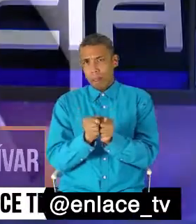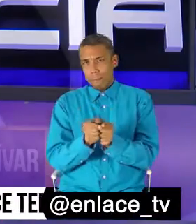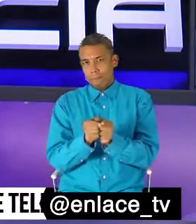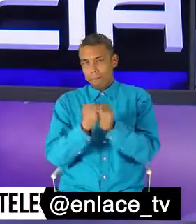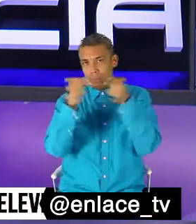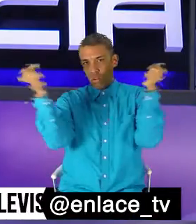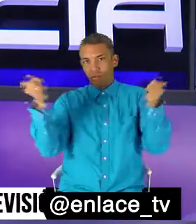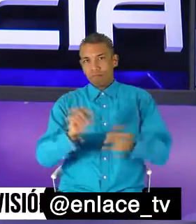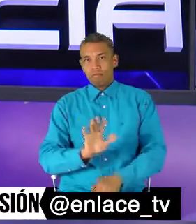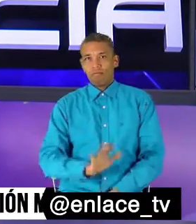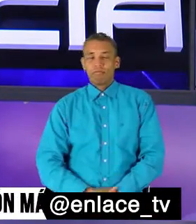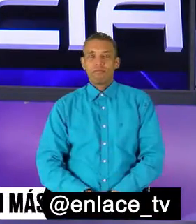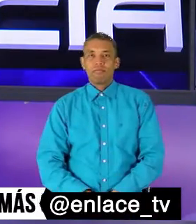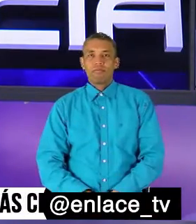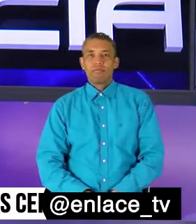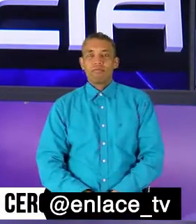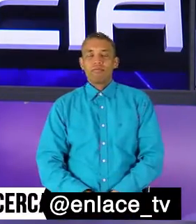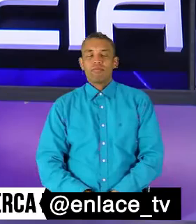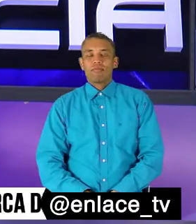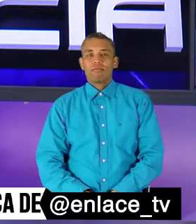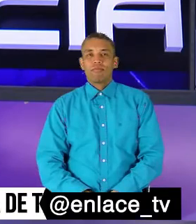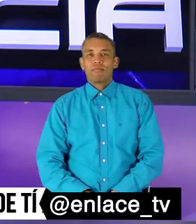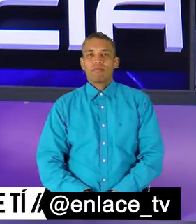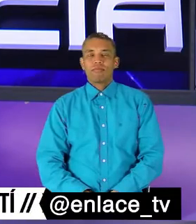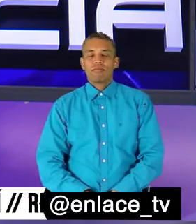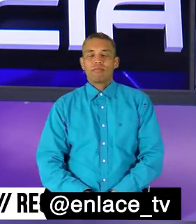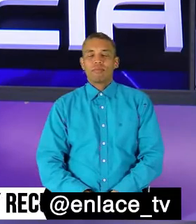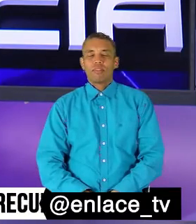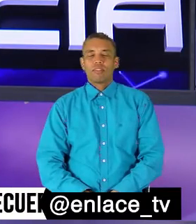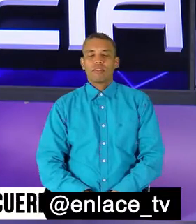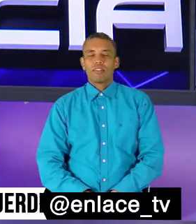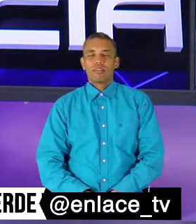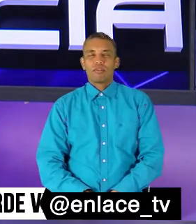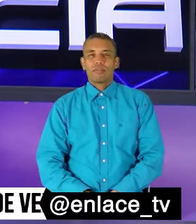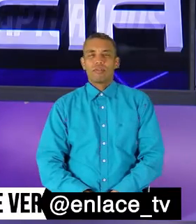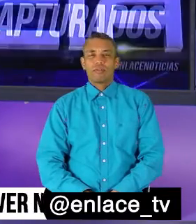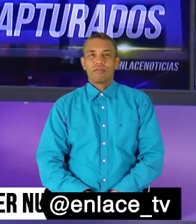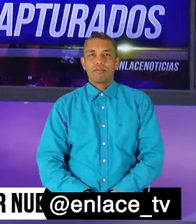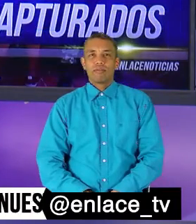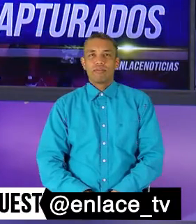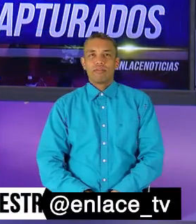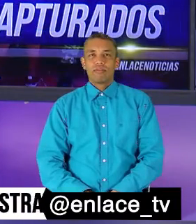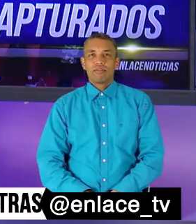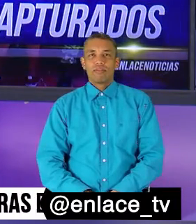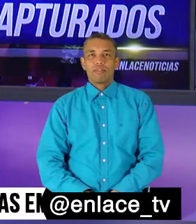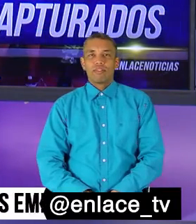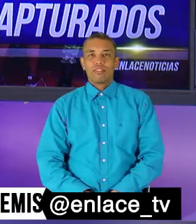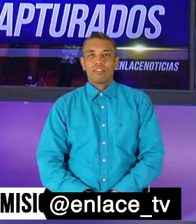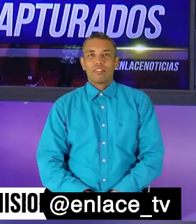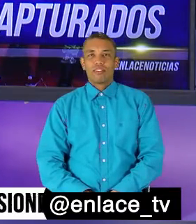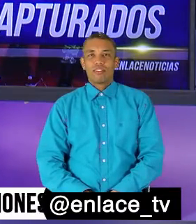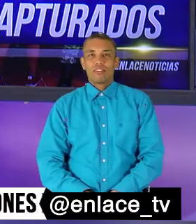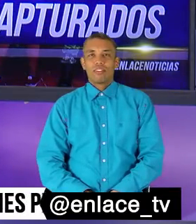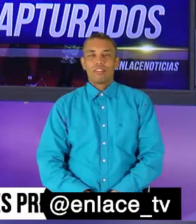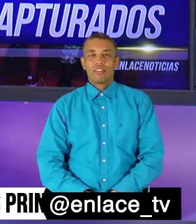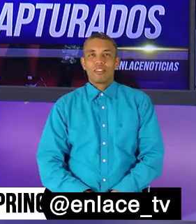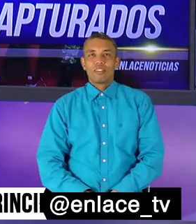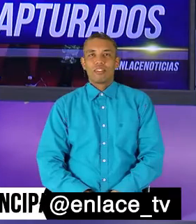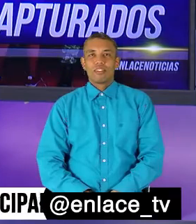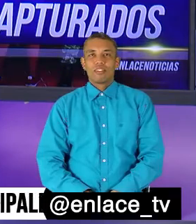nuestros televidentes. Y continuando con información judicial, tropas de la 5ª Brigada del Ejército Nacional y funcionarios del CTI de la